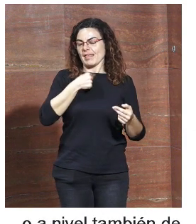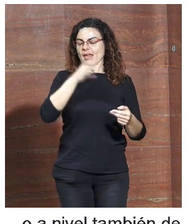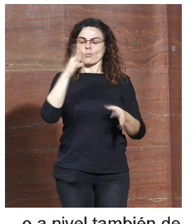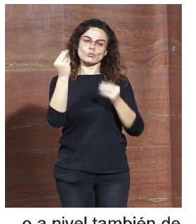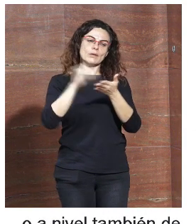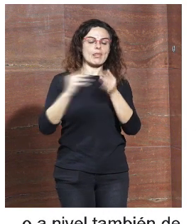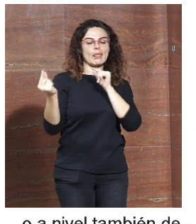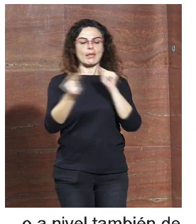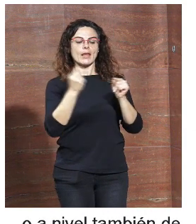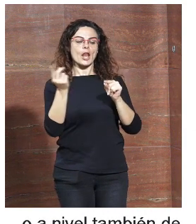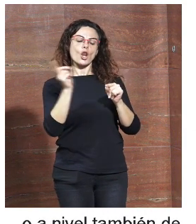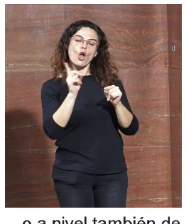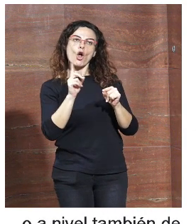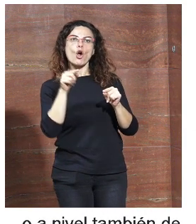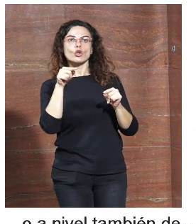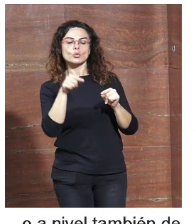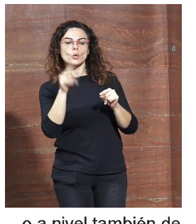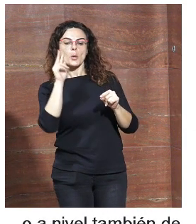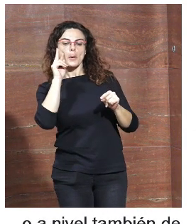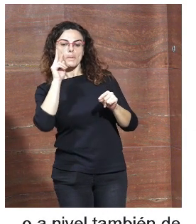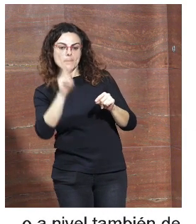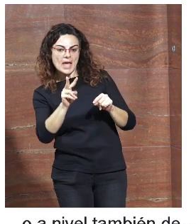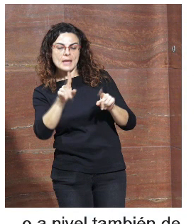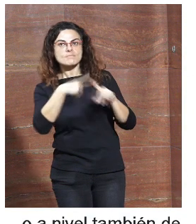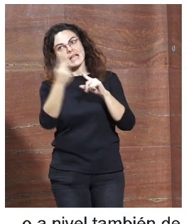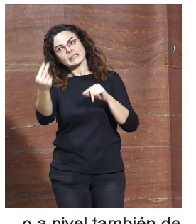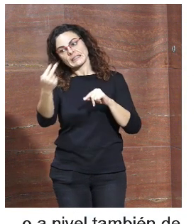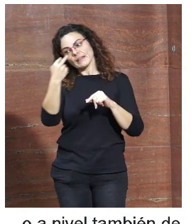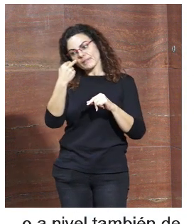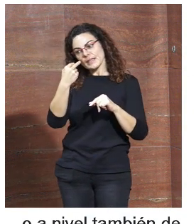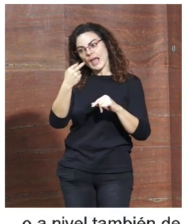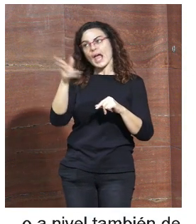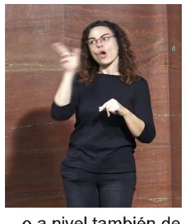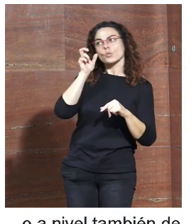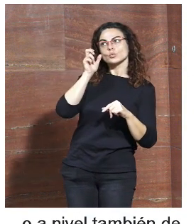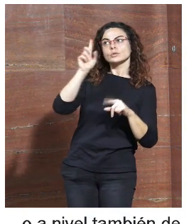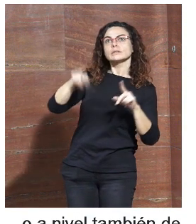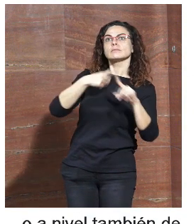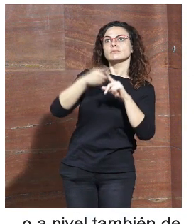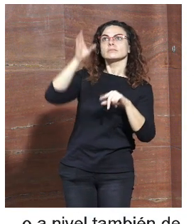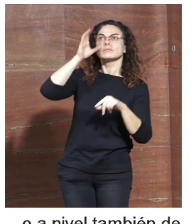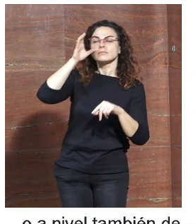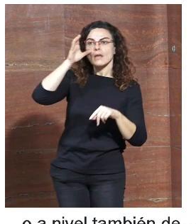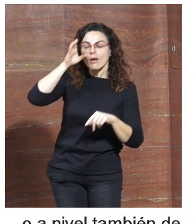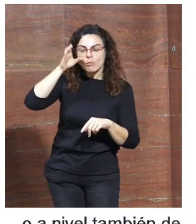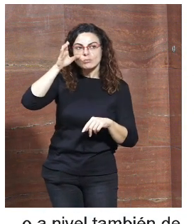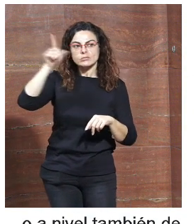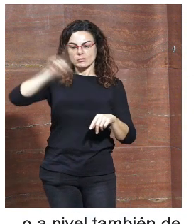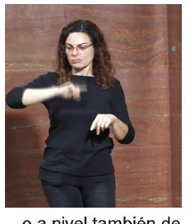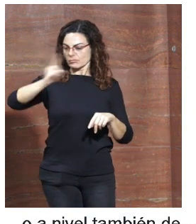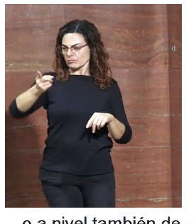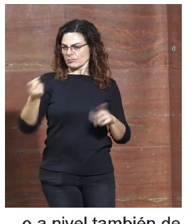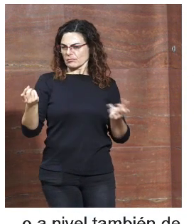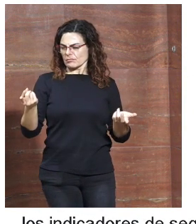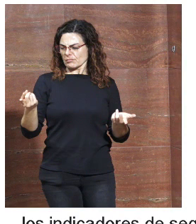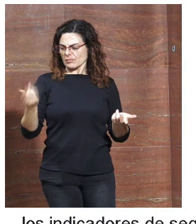que ser ver y ser vista, oír y ser oída, ¿no? Eran como de los indicadores